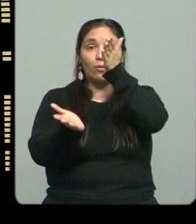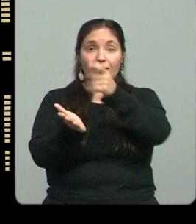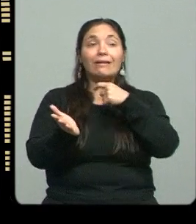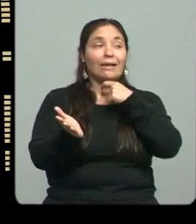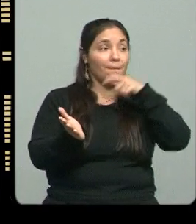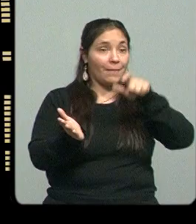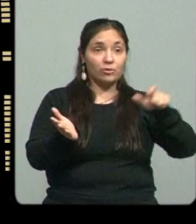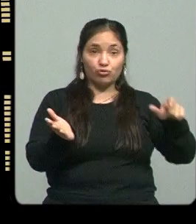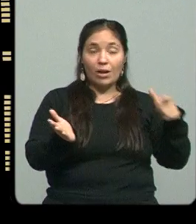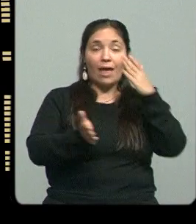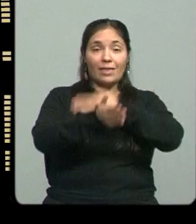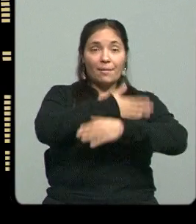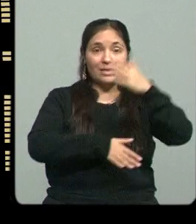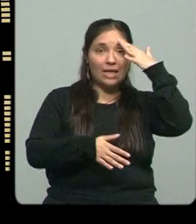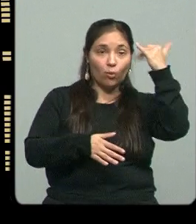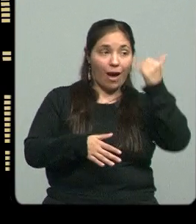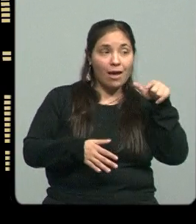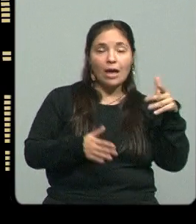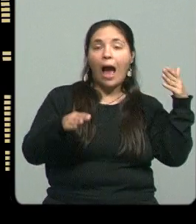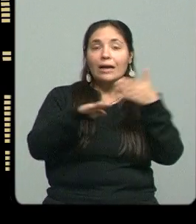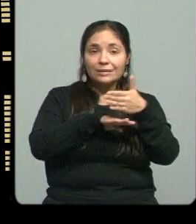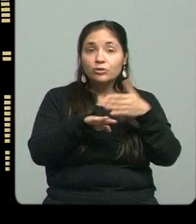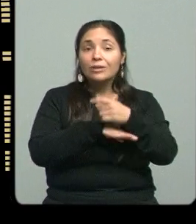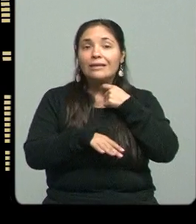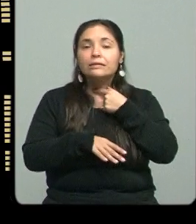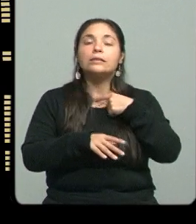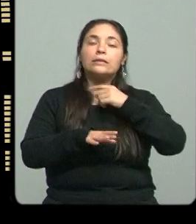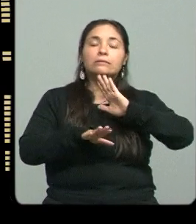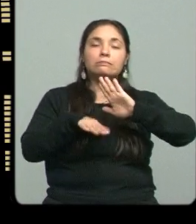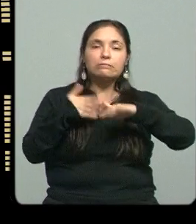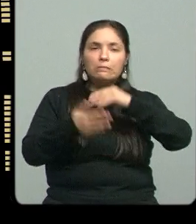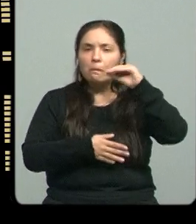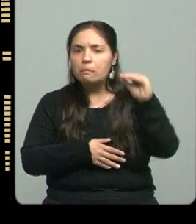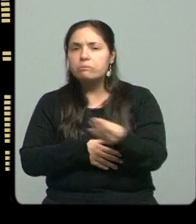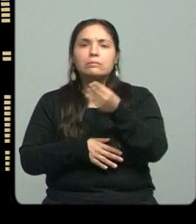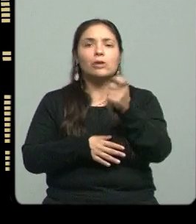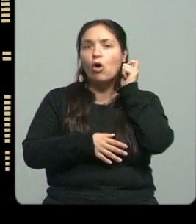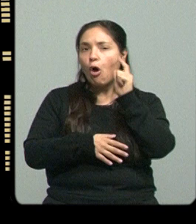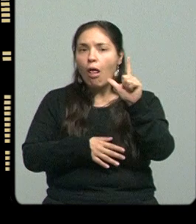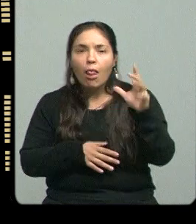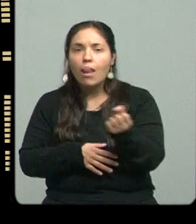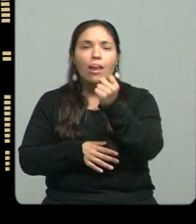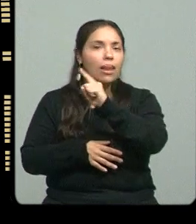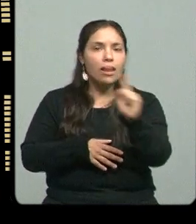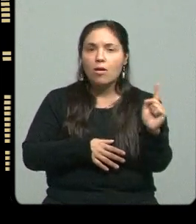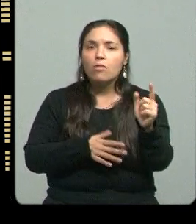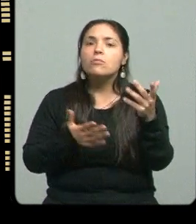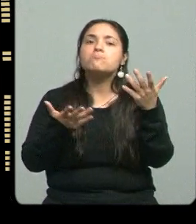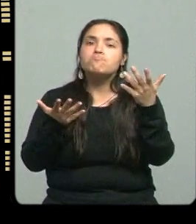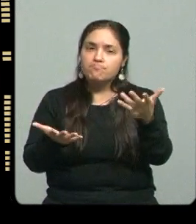académica personas con discapacidad intelectual, fracasan en su intento, no logran su objetivo y